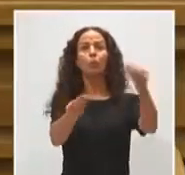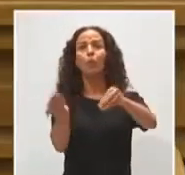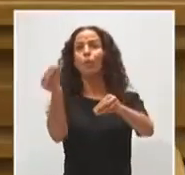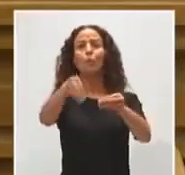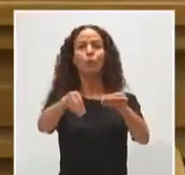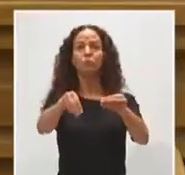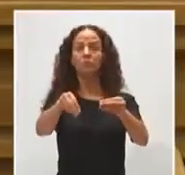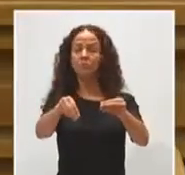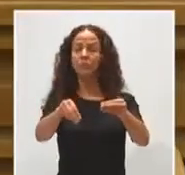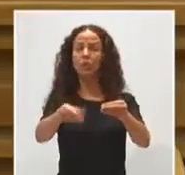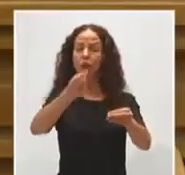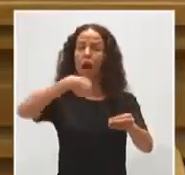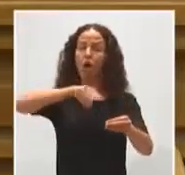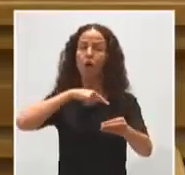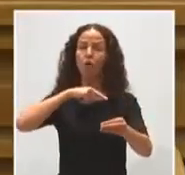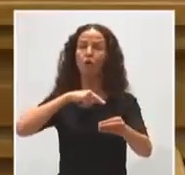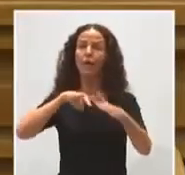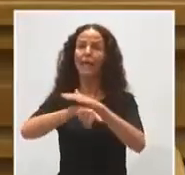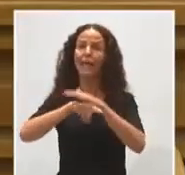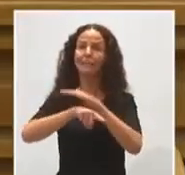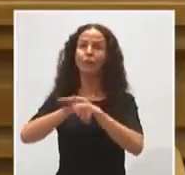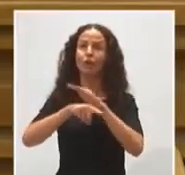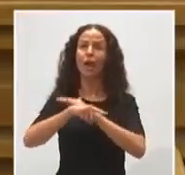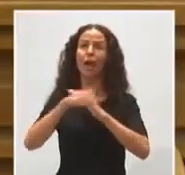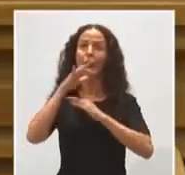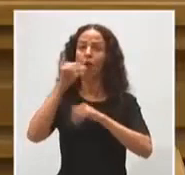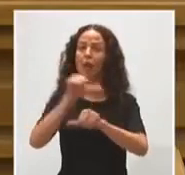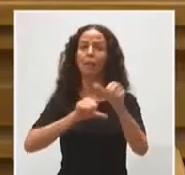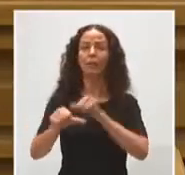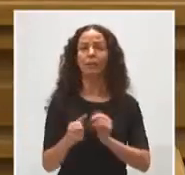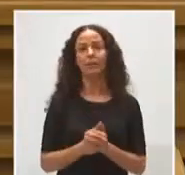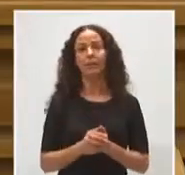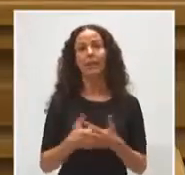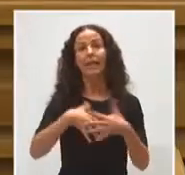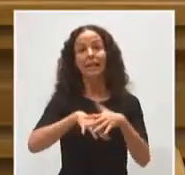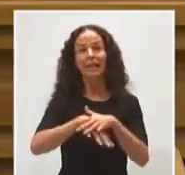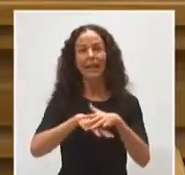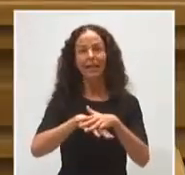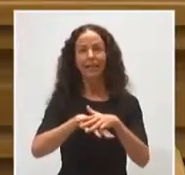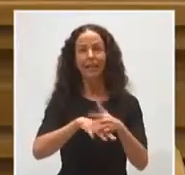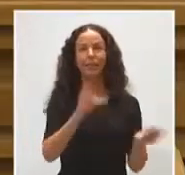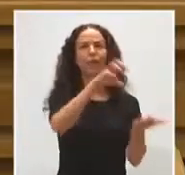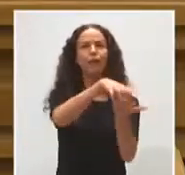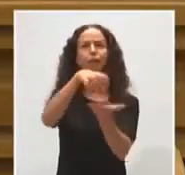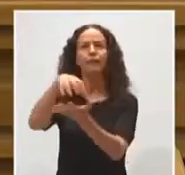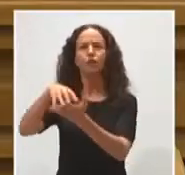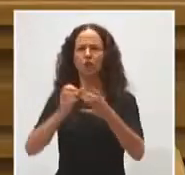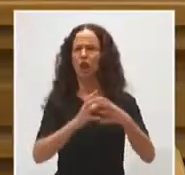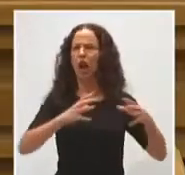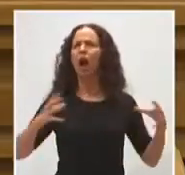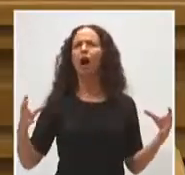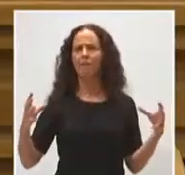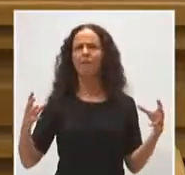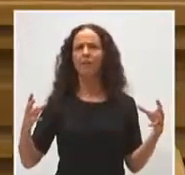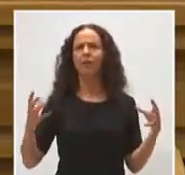y gestionar ahora y en el futuro tenemos una red inmensa de centros de extensión en el territorio muchos